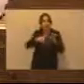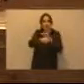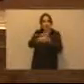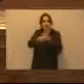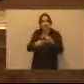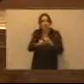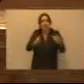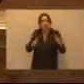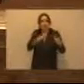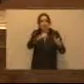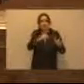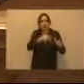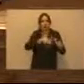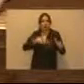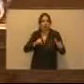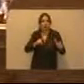personal.